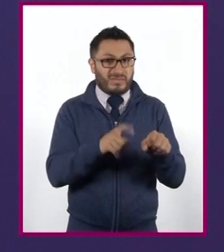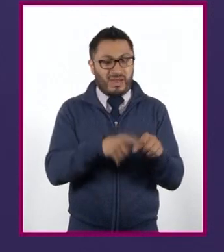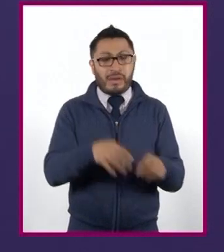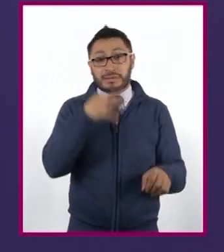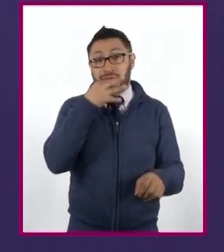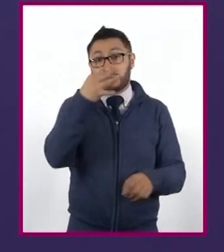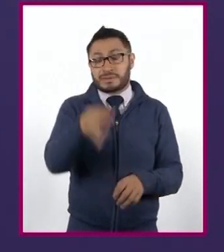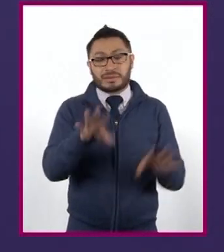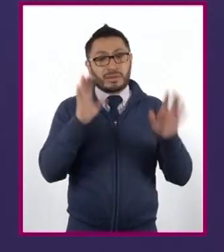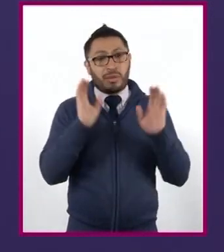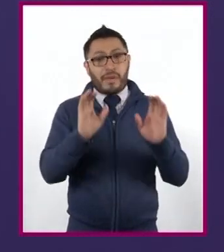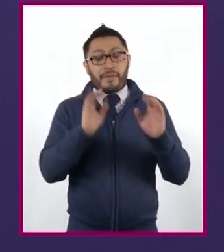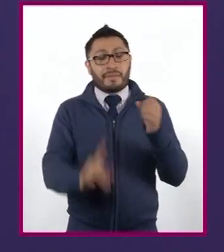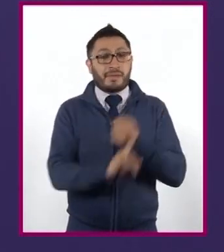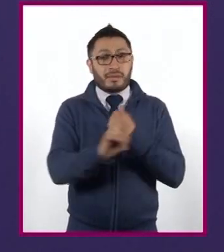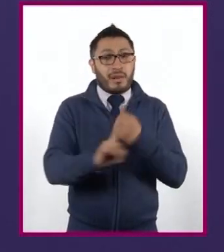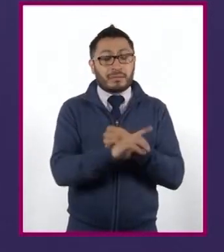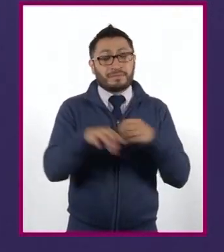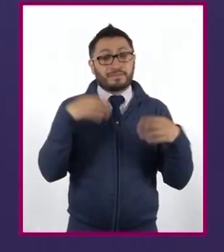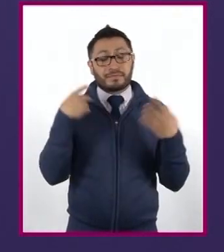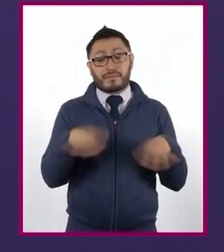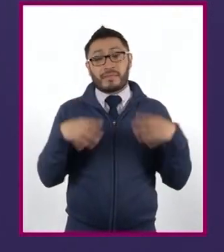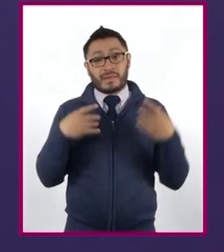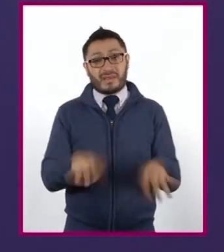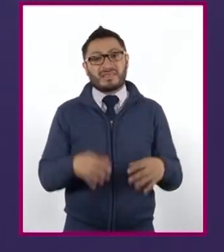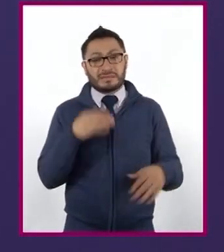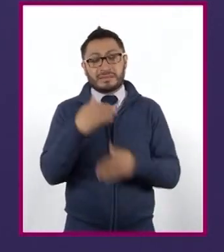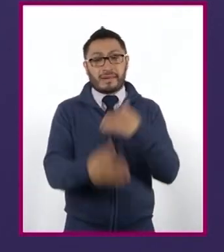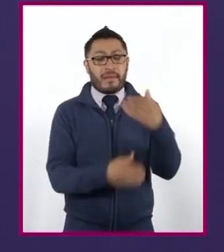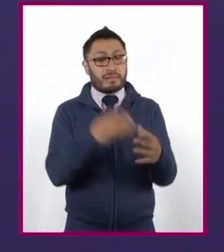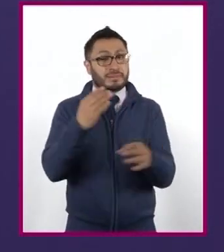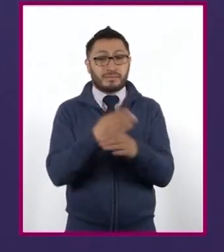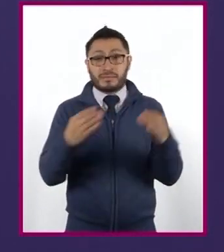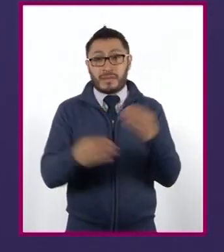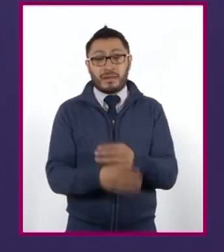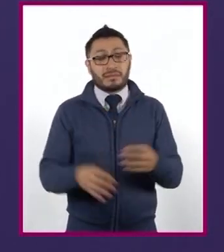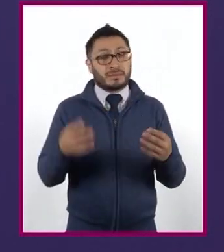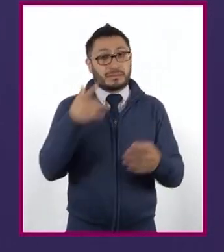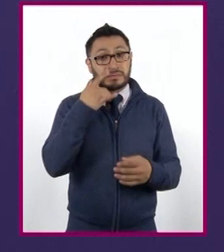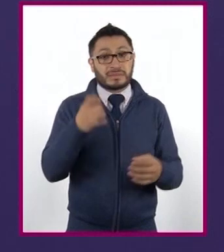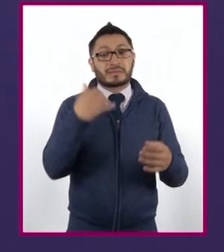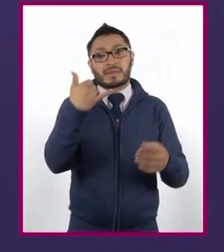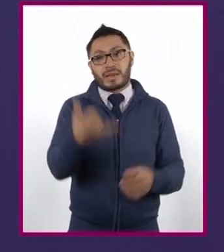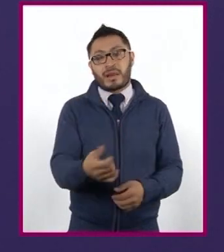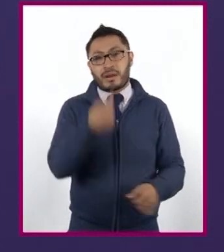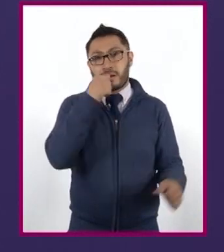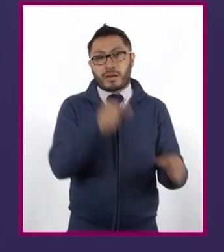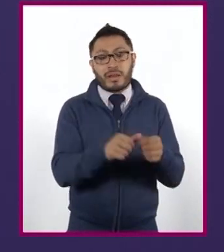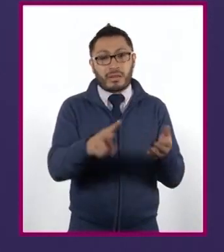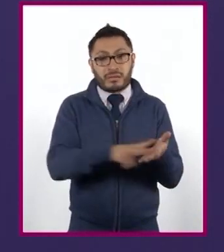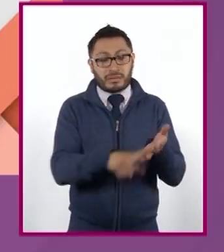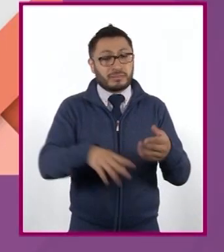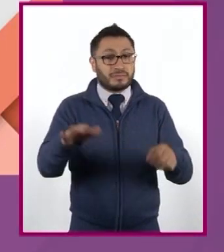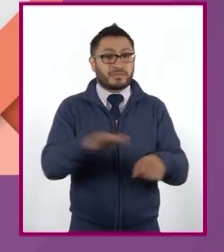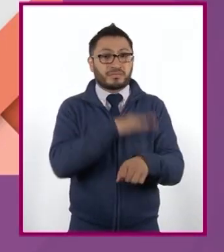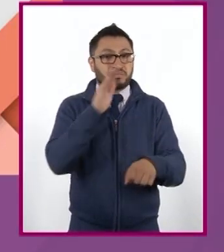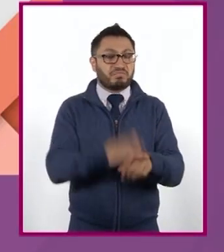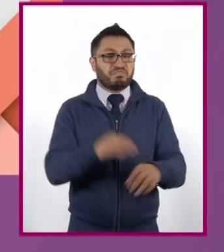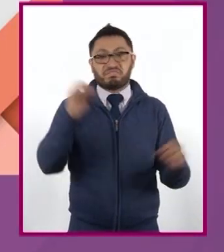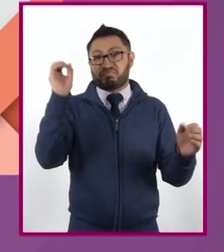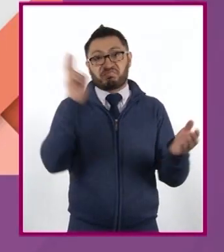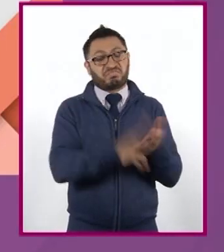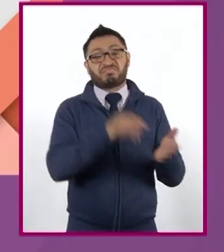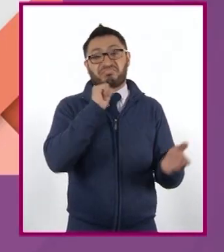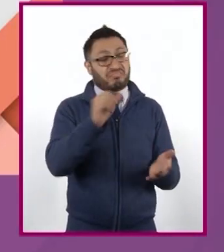advertencia sobre implicaciones y consecuencias, y las de color verde la descalificación.